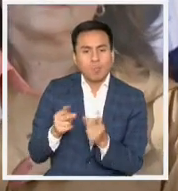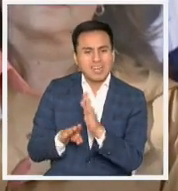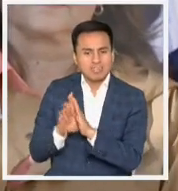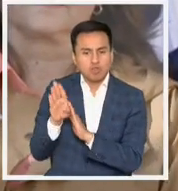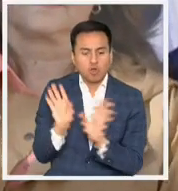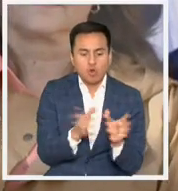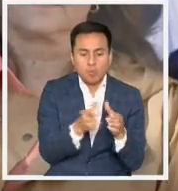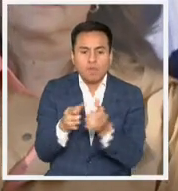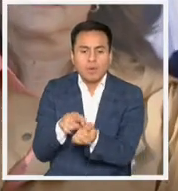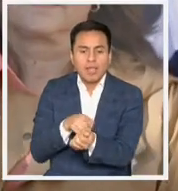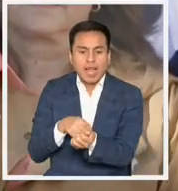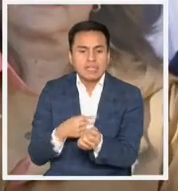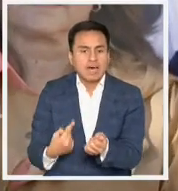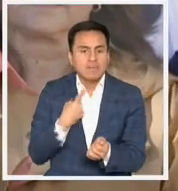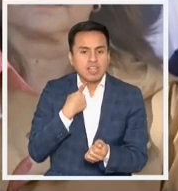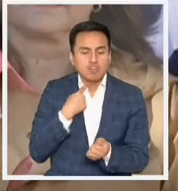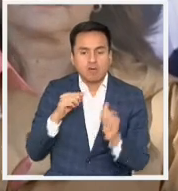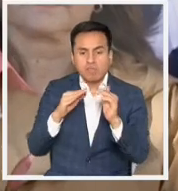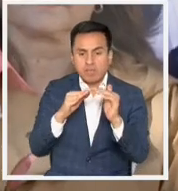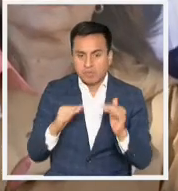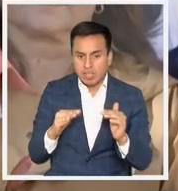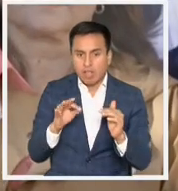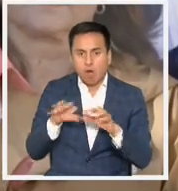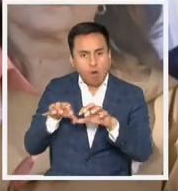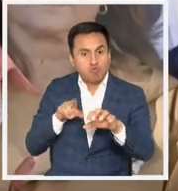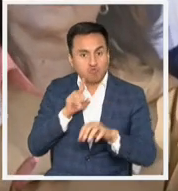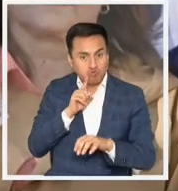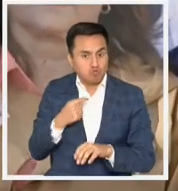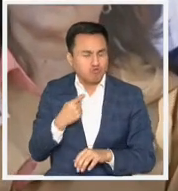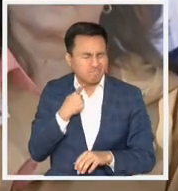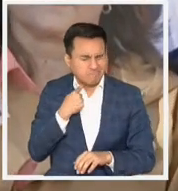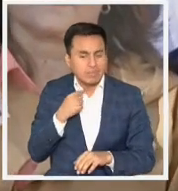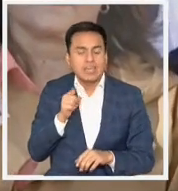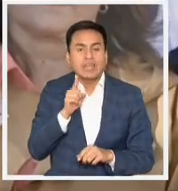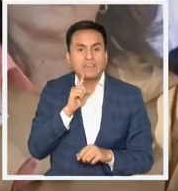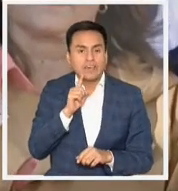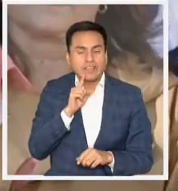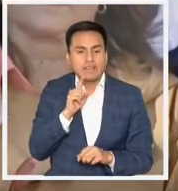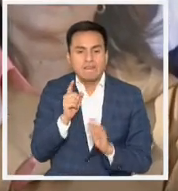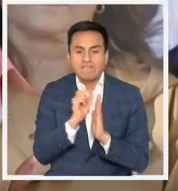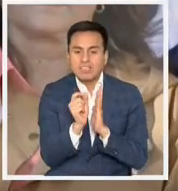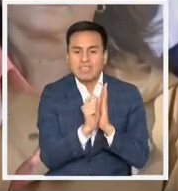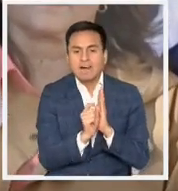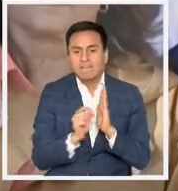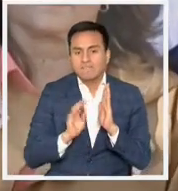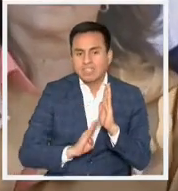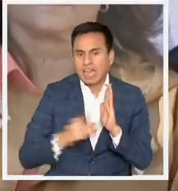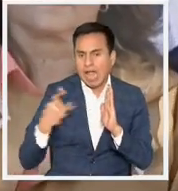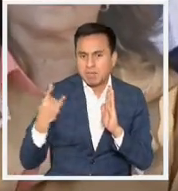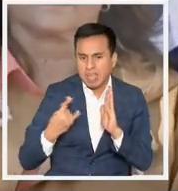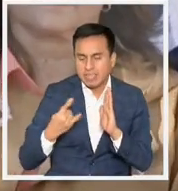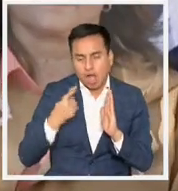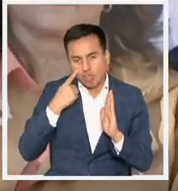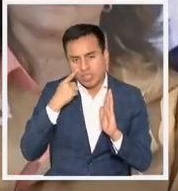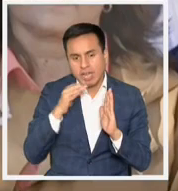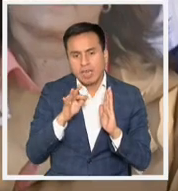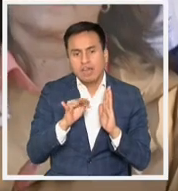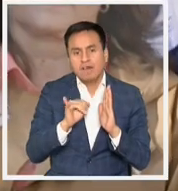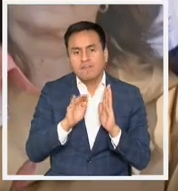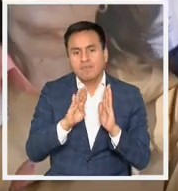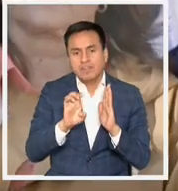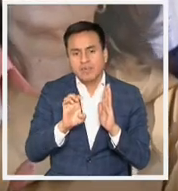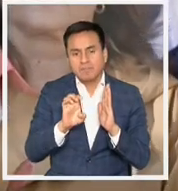para los grupos familiares con afectación de su vivienda o enseres que cuenten con la ficha básica de emergencia, más conocida como